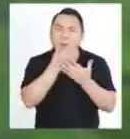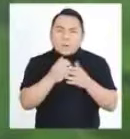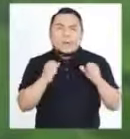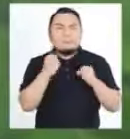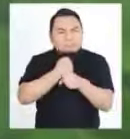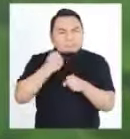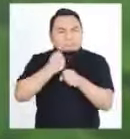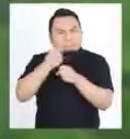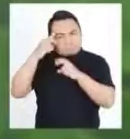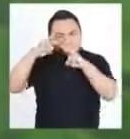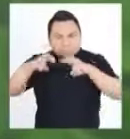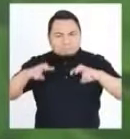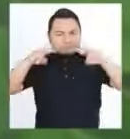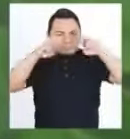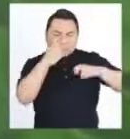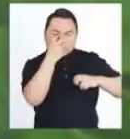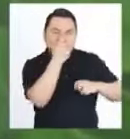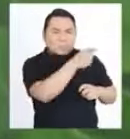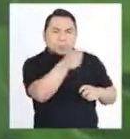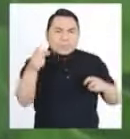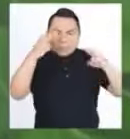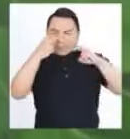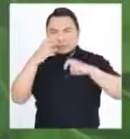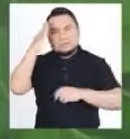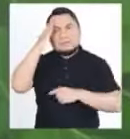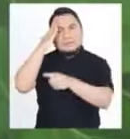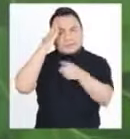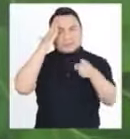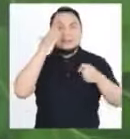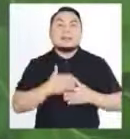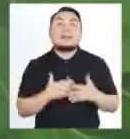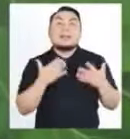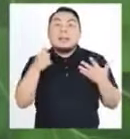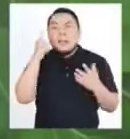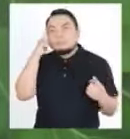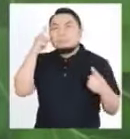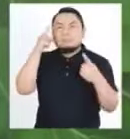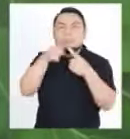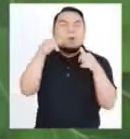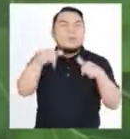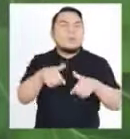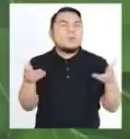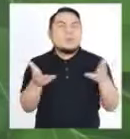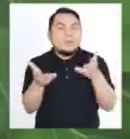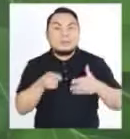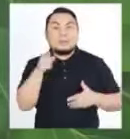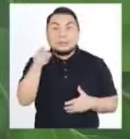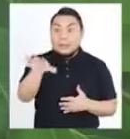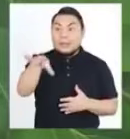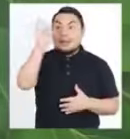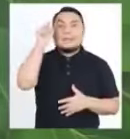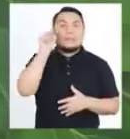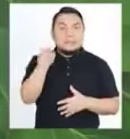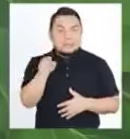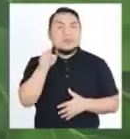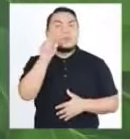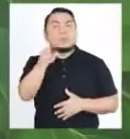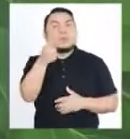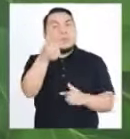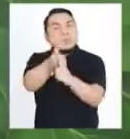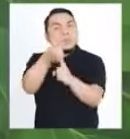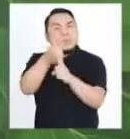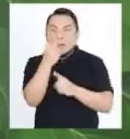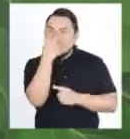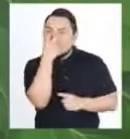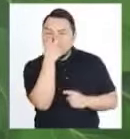Buen trabajo han hecho, mis exploradores del saber. El propósito de hoy han encontrado.